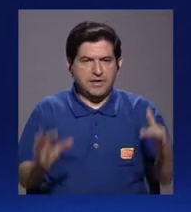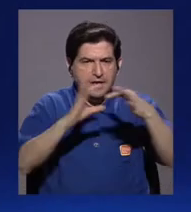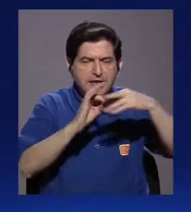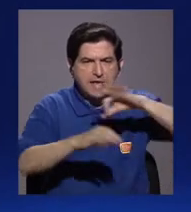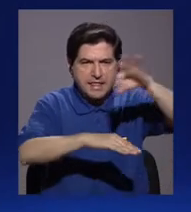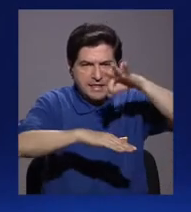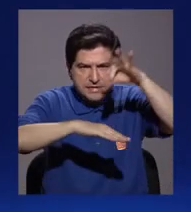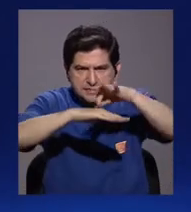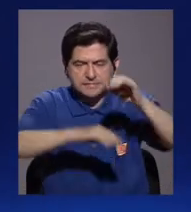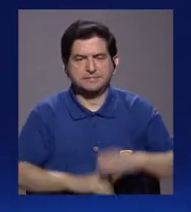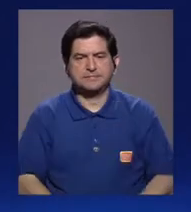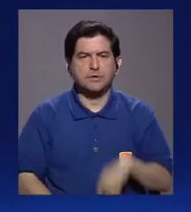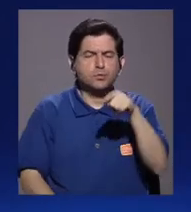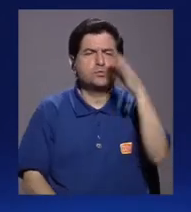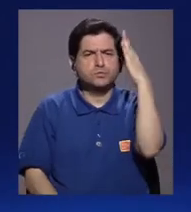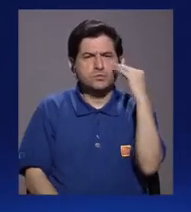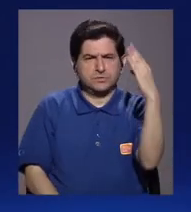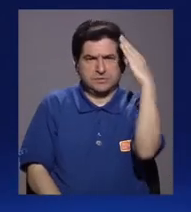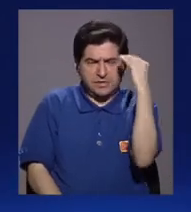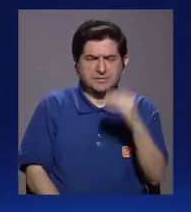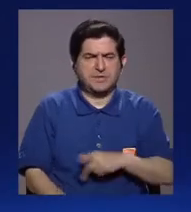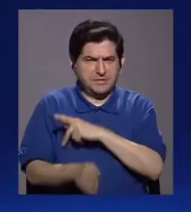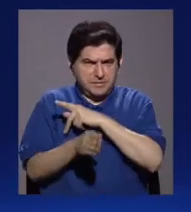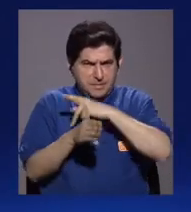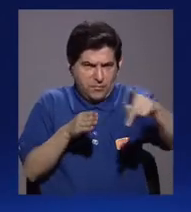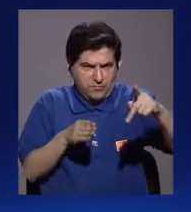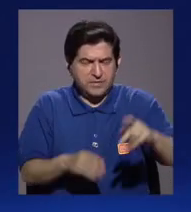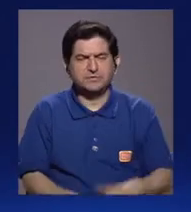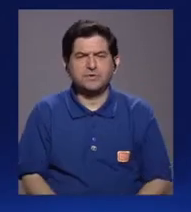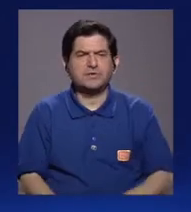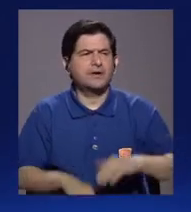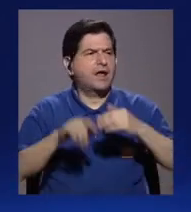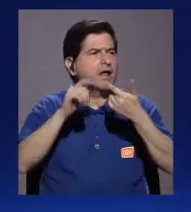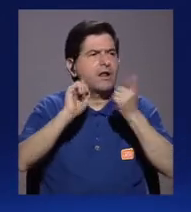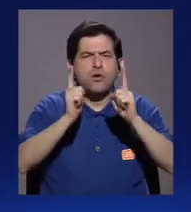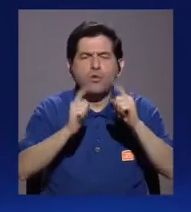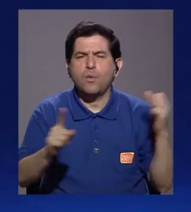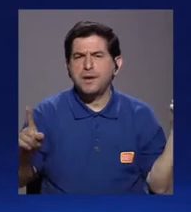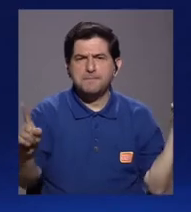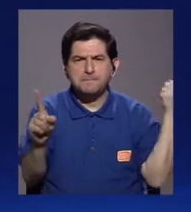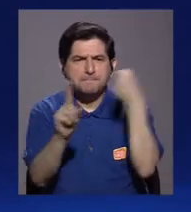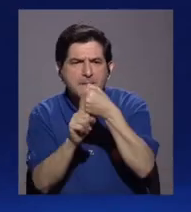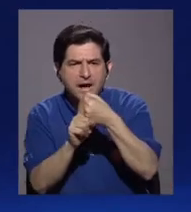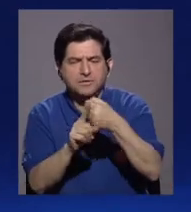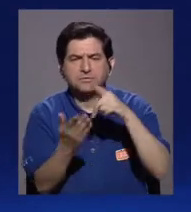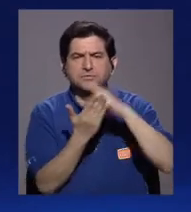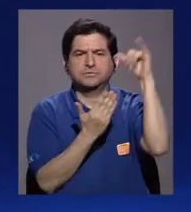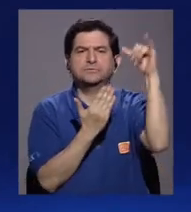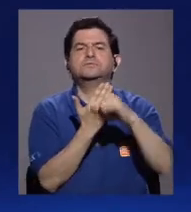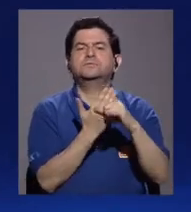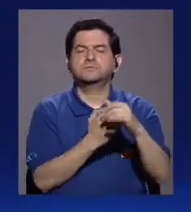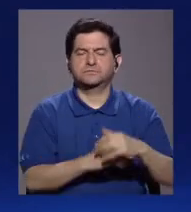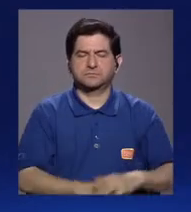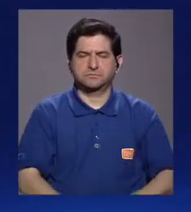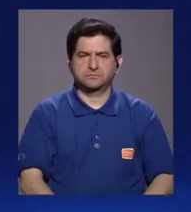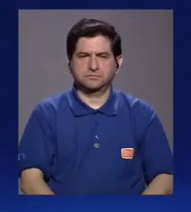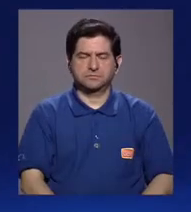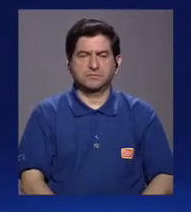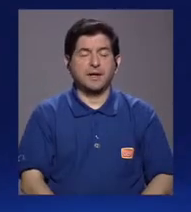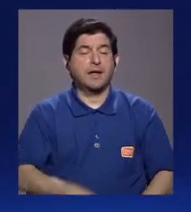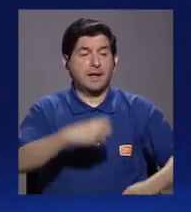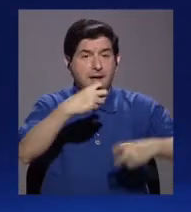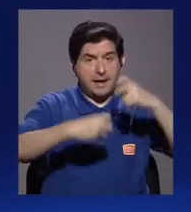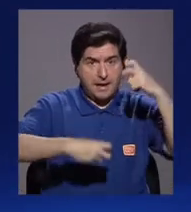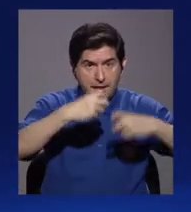es todo el mundo se ha incrementado debido a cambios climatológicos la